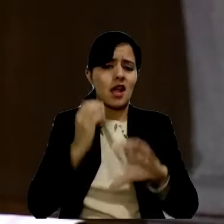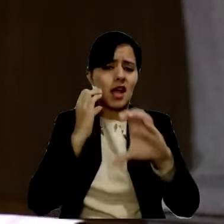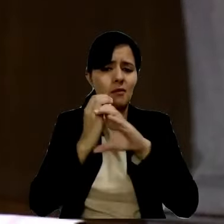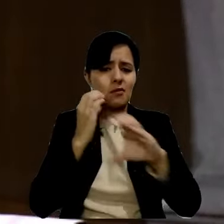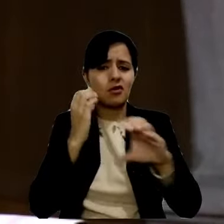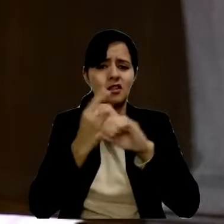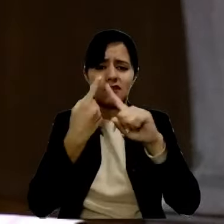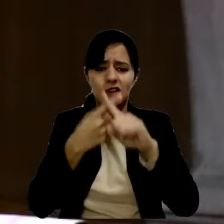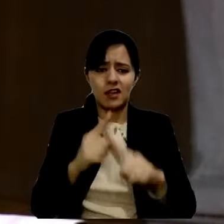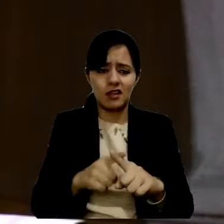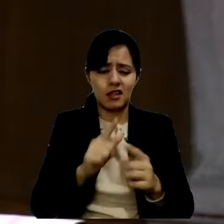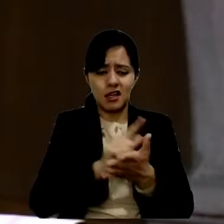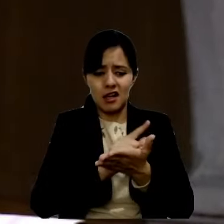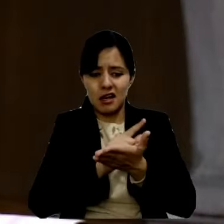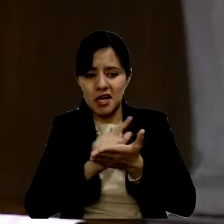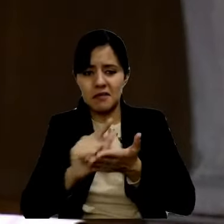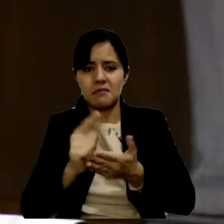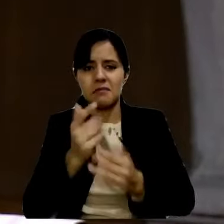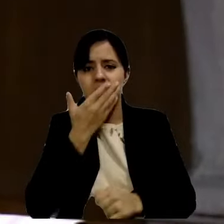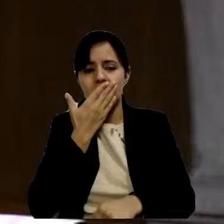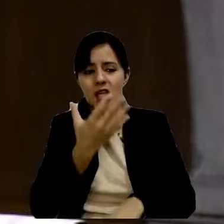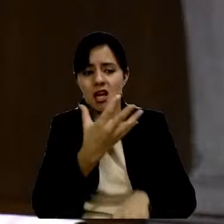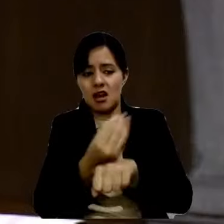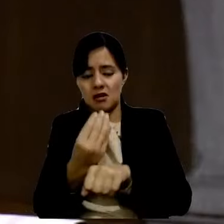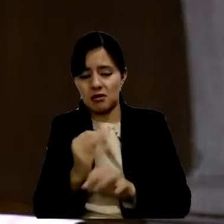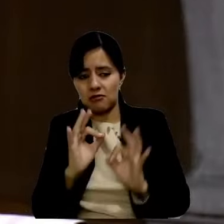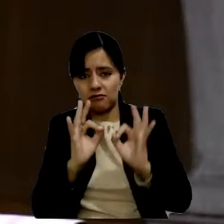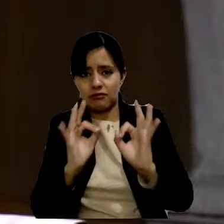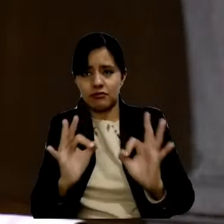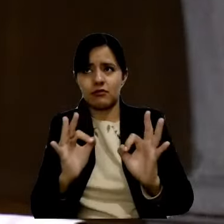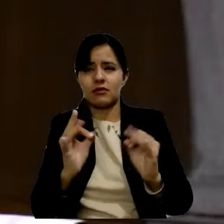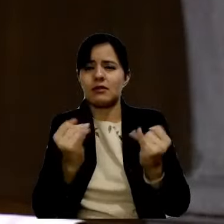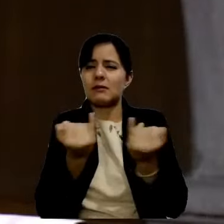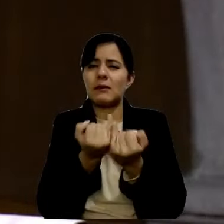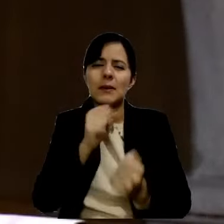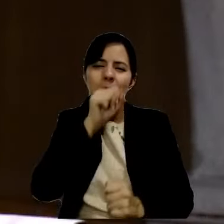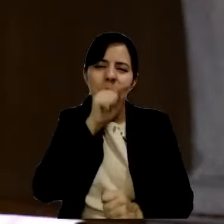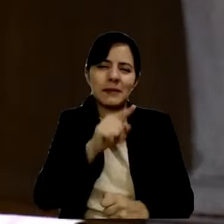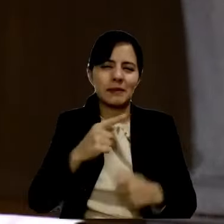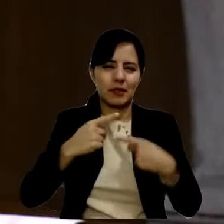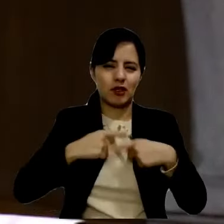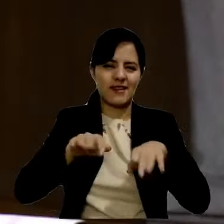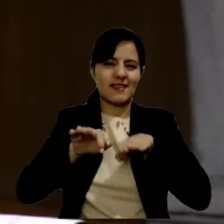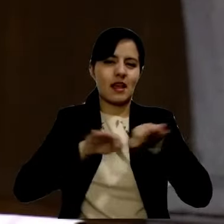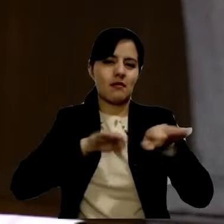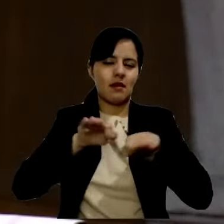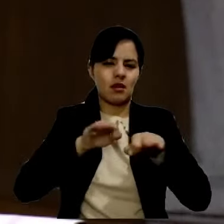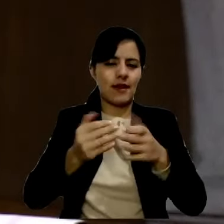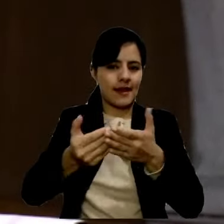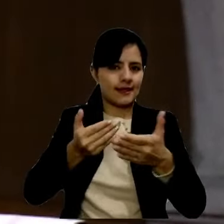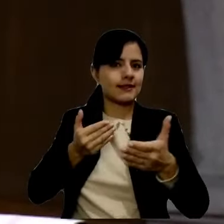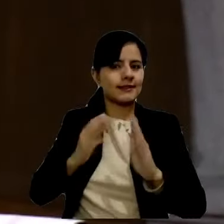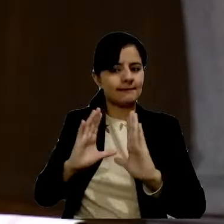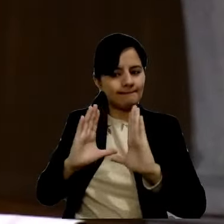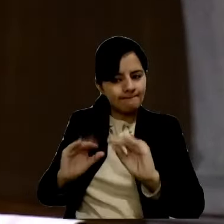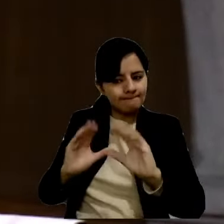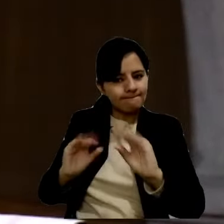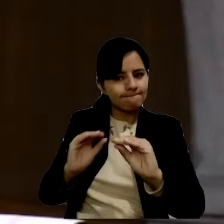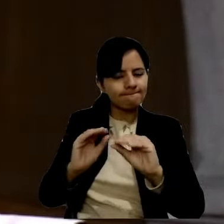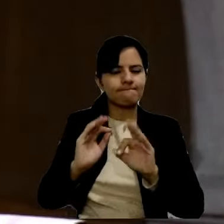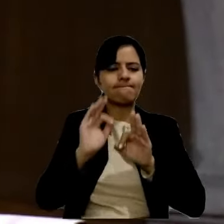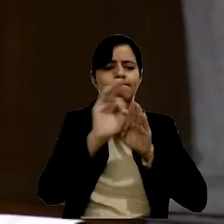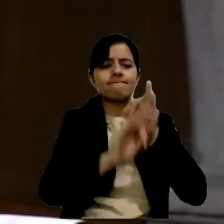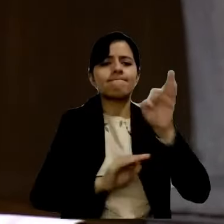sostenibles así como con personal capacitado y con buen trato hacia los ciudadanos lo